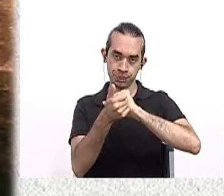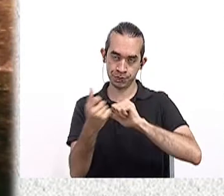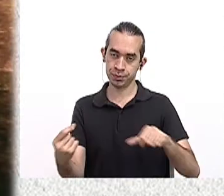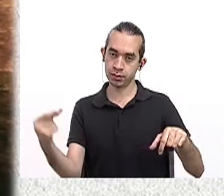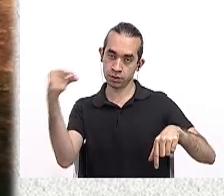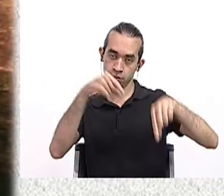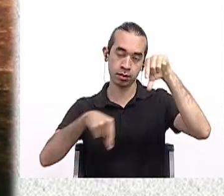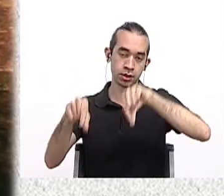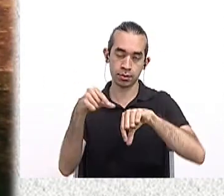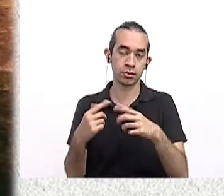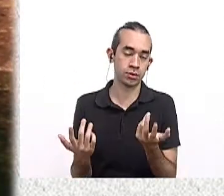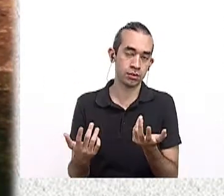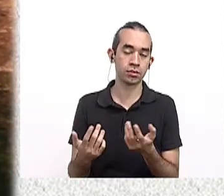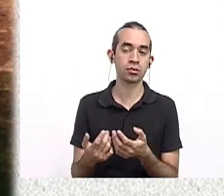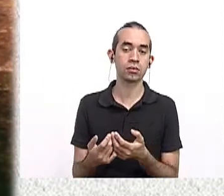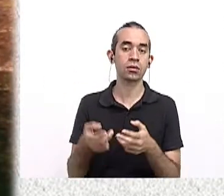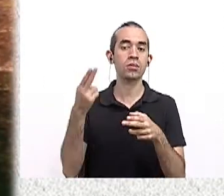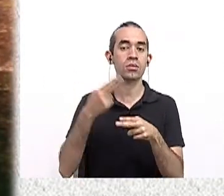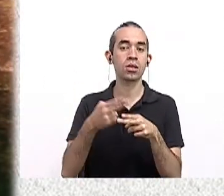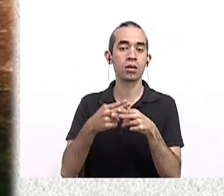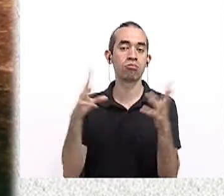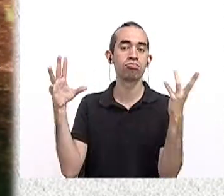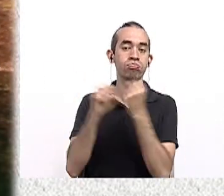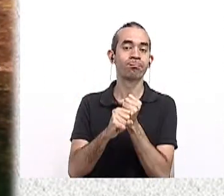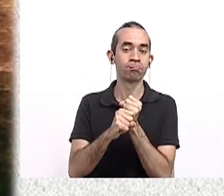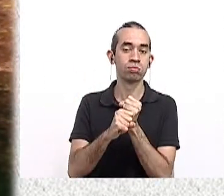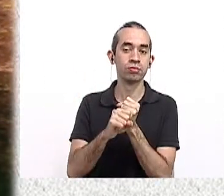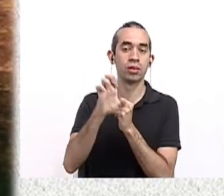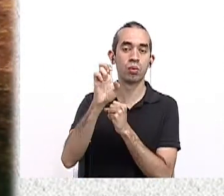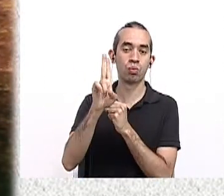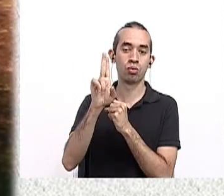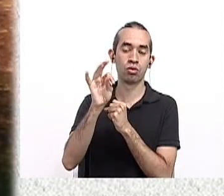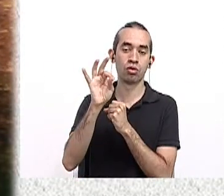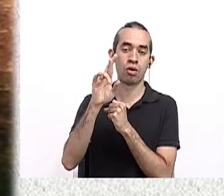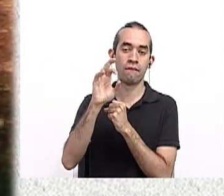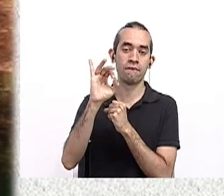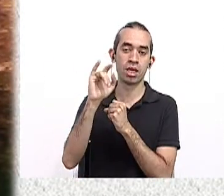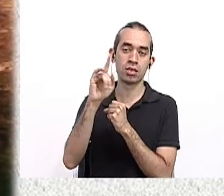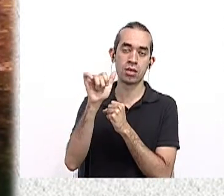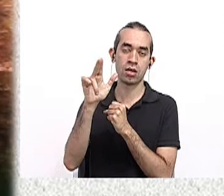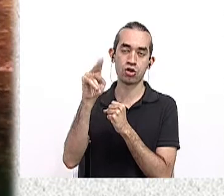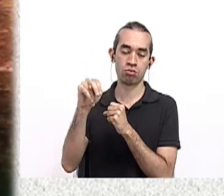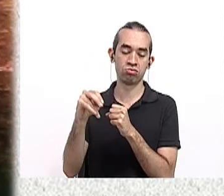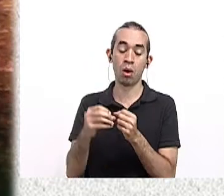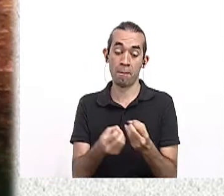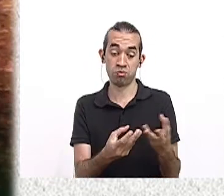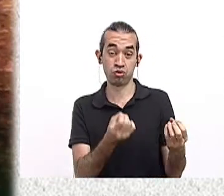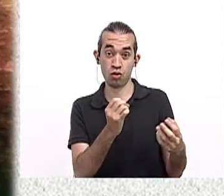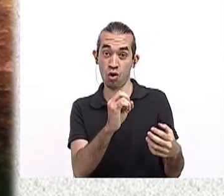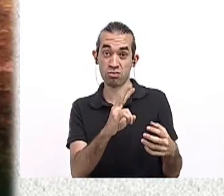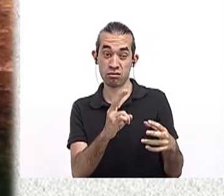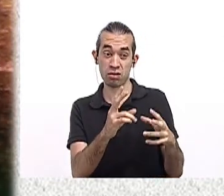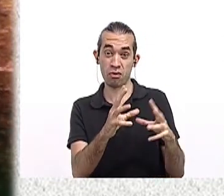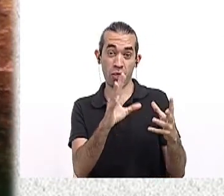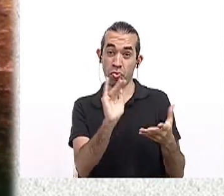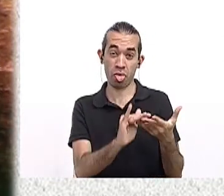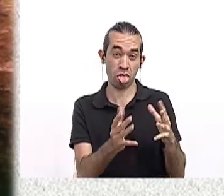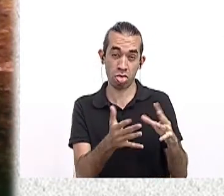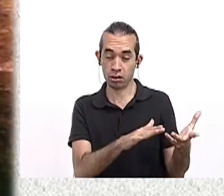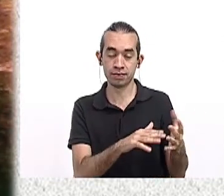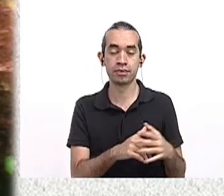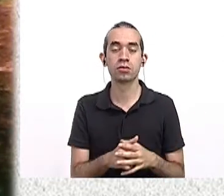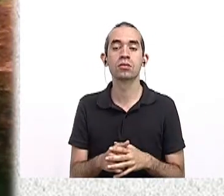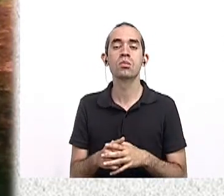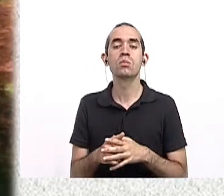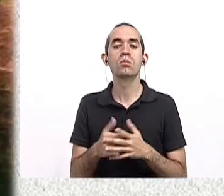y eso básicamente es lo que se conoce como eutrofización entre los productos de esta de composición también puede mirar sustancias que tienen otros